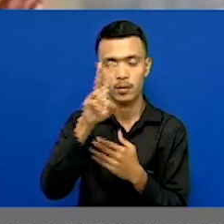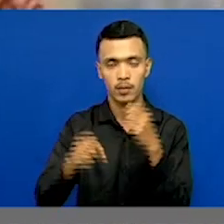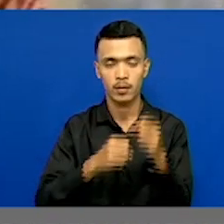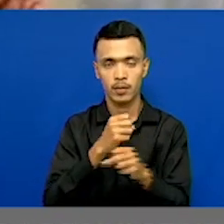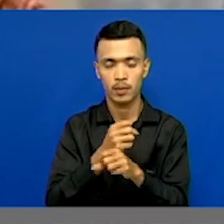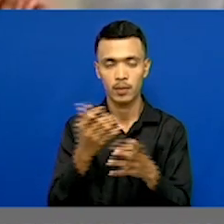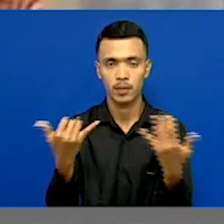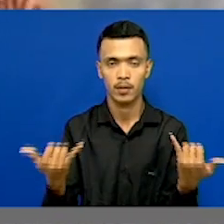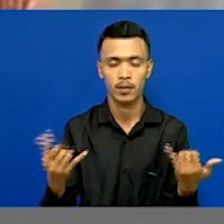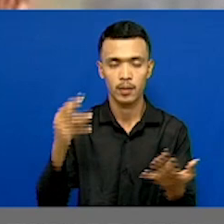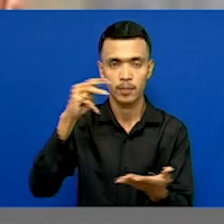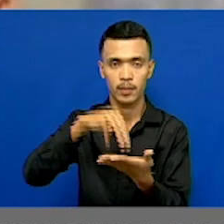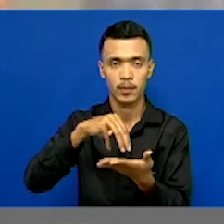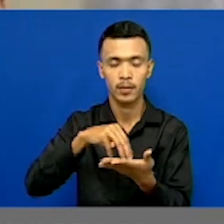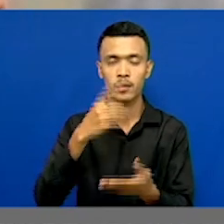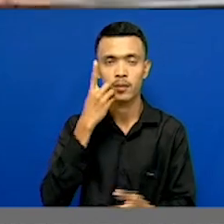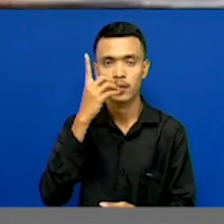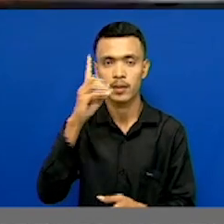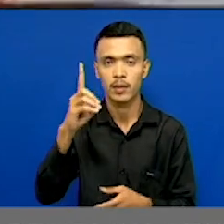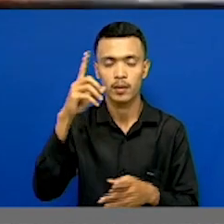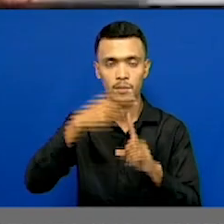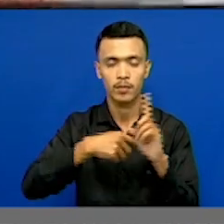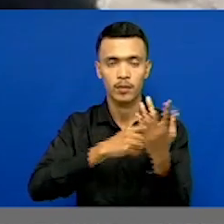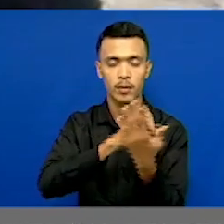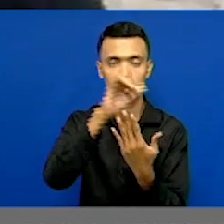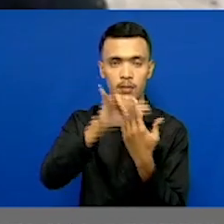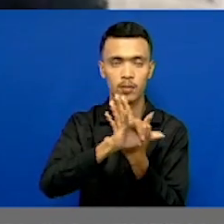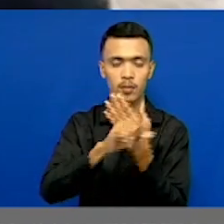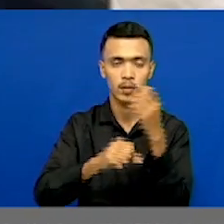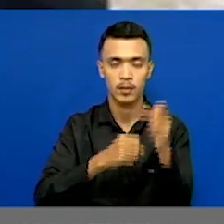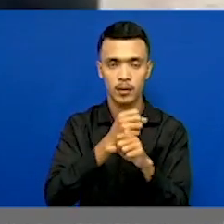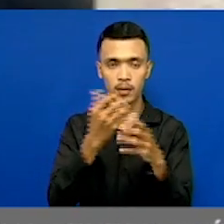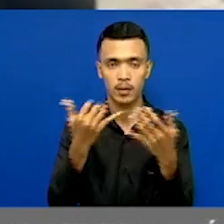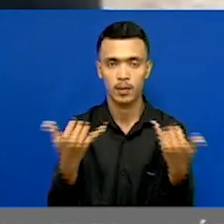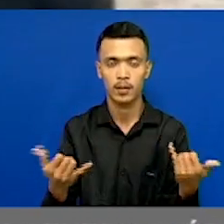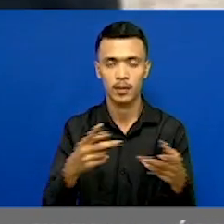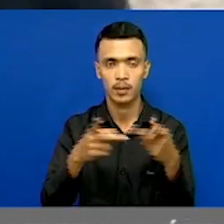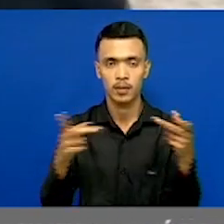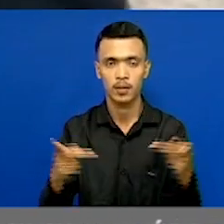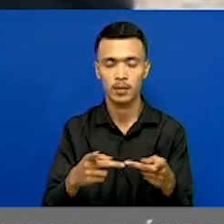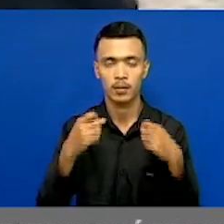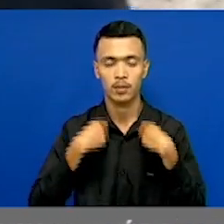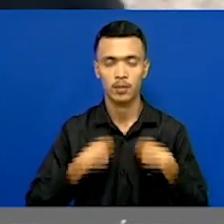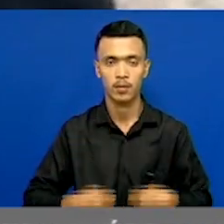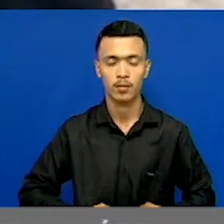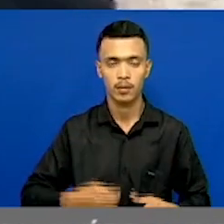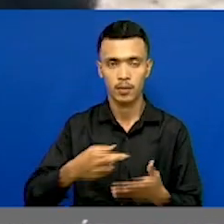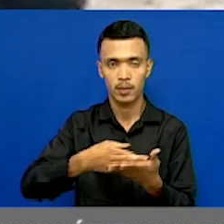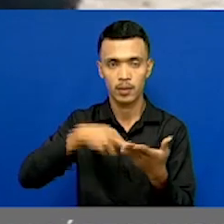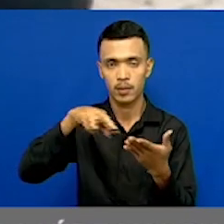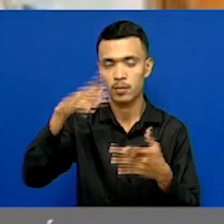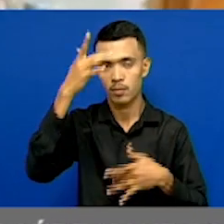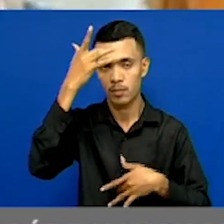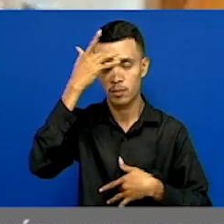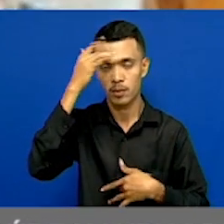Médico Altur Sarmento Martins Hateten, e fulan zuilu tinangne, centro de saúde mobisi, resiste paciente moras ispa as,